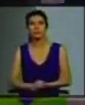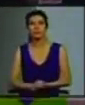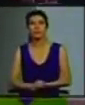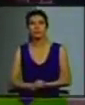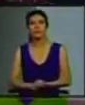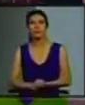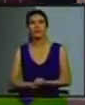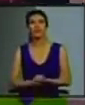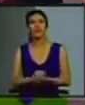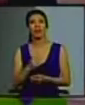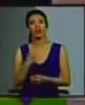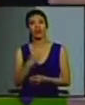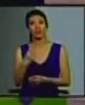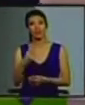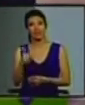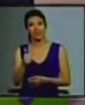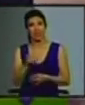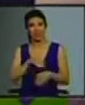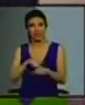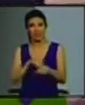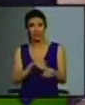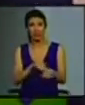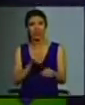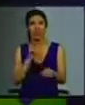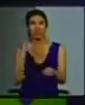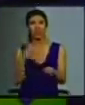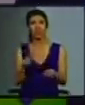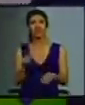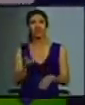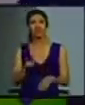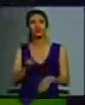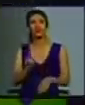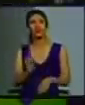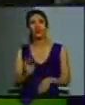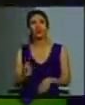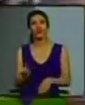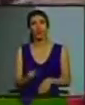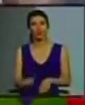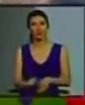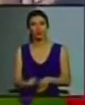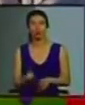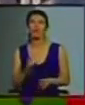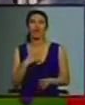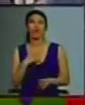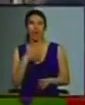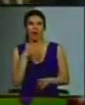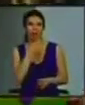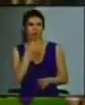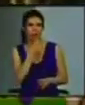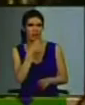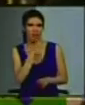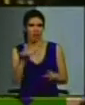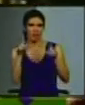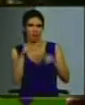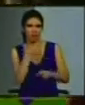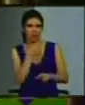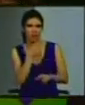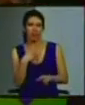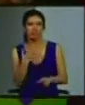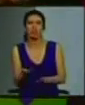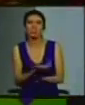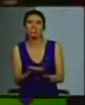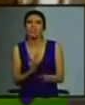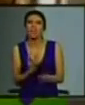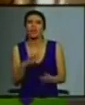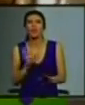bomberos. La línea 226 pertenece a su bus, quienes no quisieron referirse en pantalla al incendio de la máquina porque están realizando